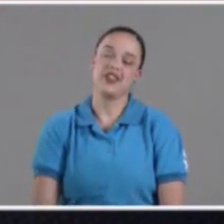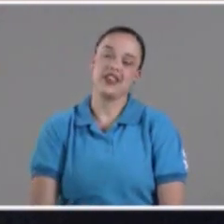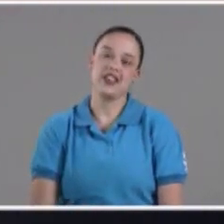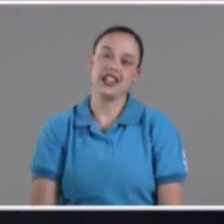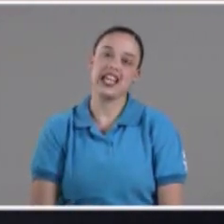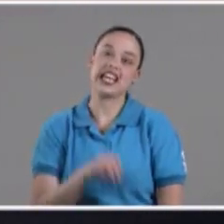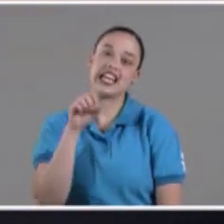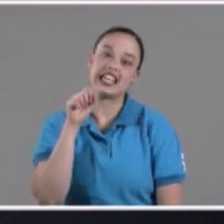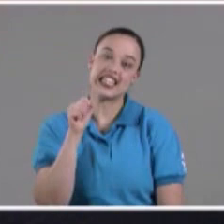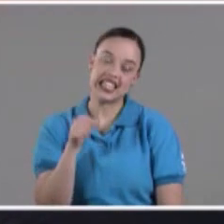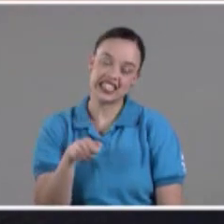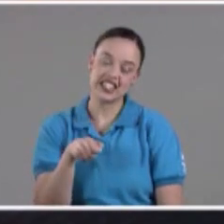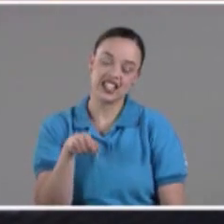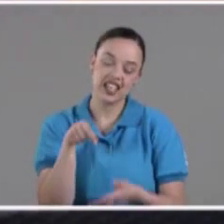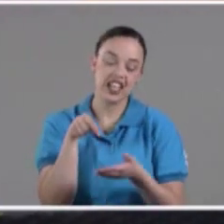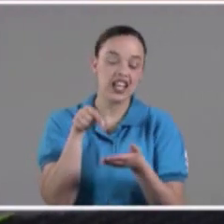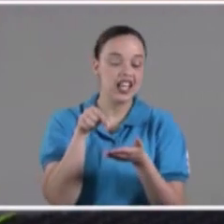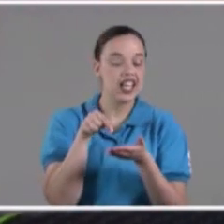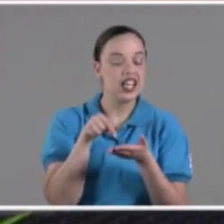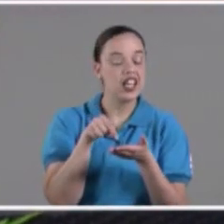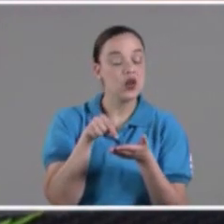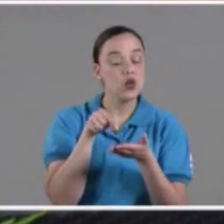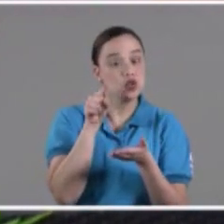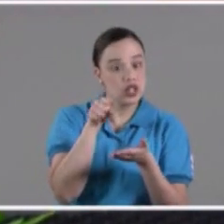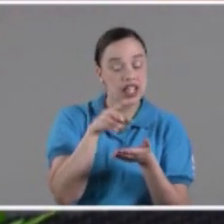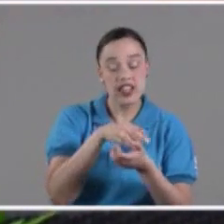sí la siembra adecuadamente